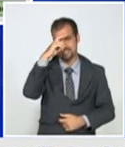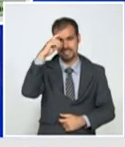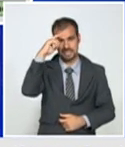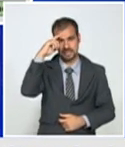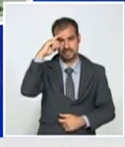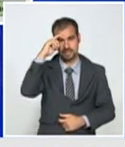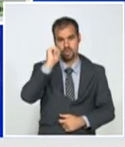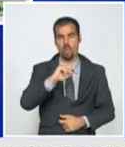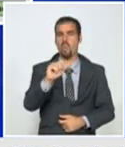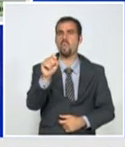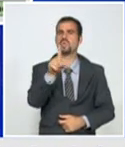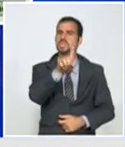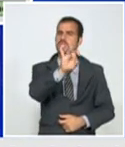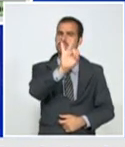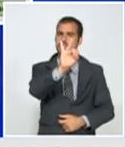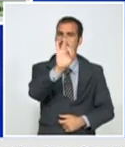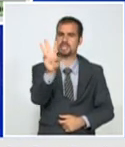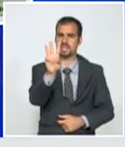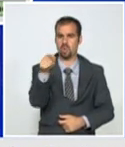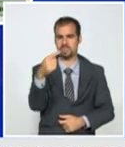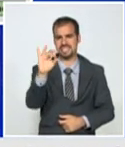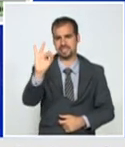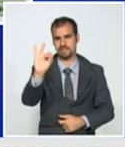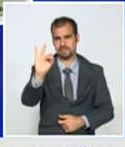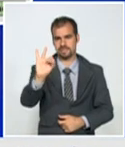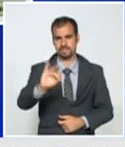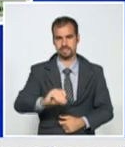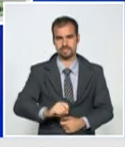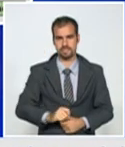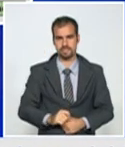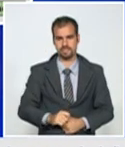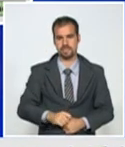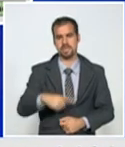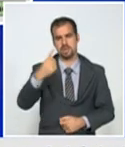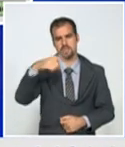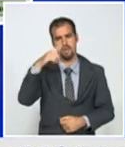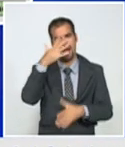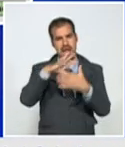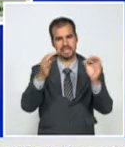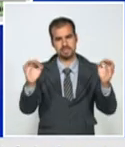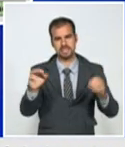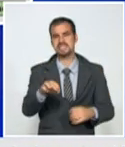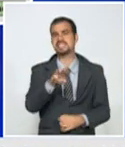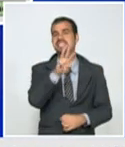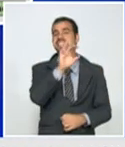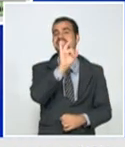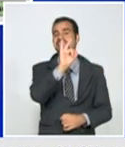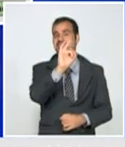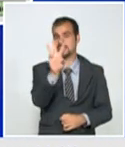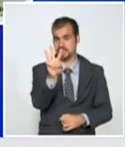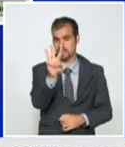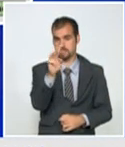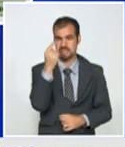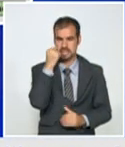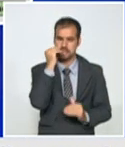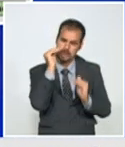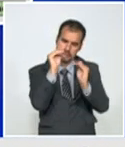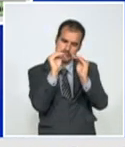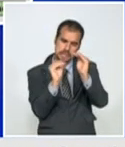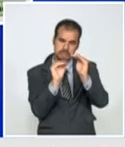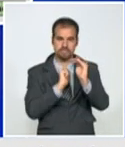con 73,7 y Artemisa con 73, discretamente